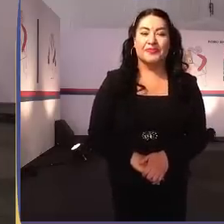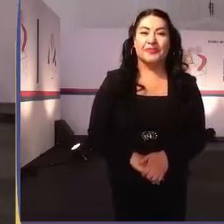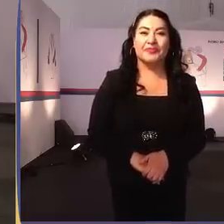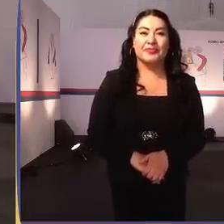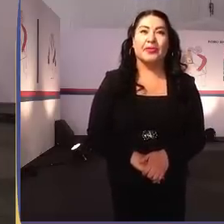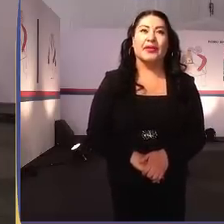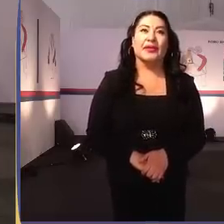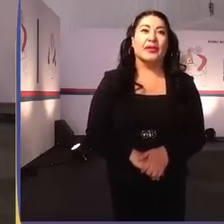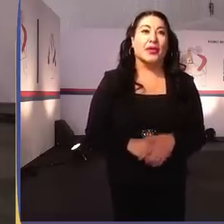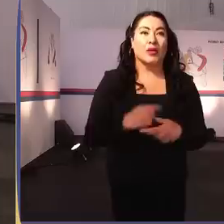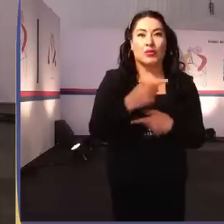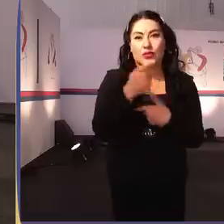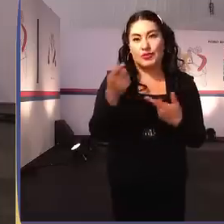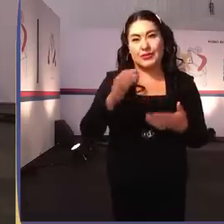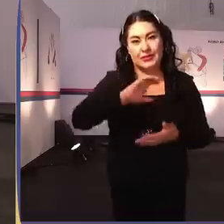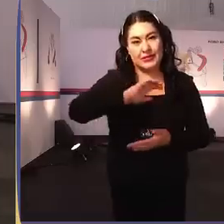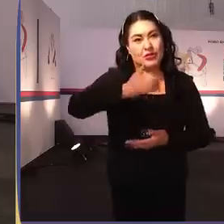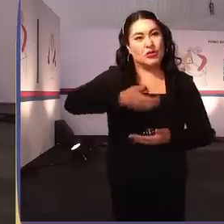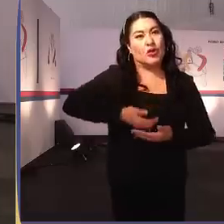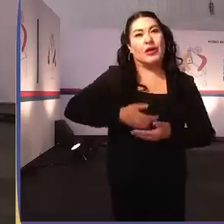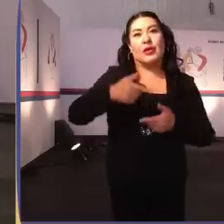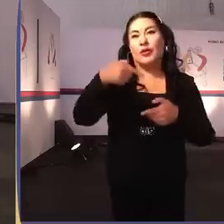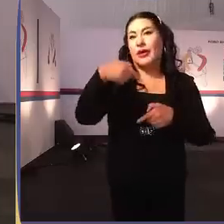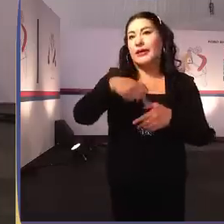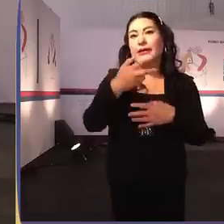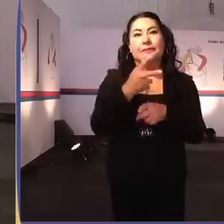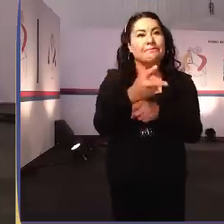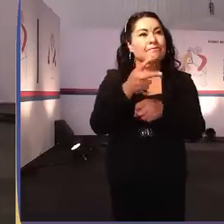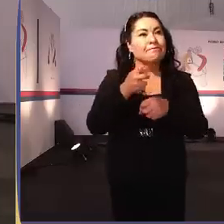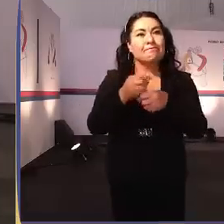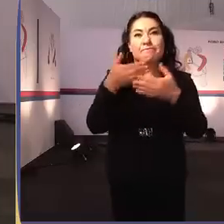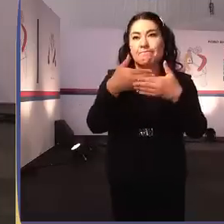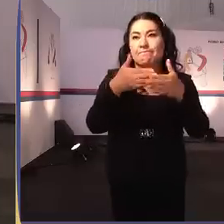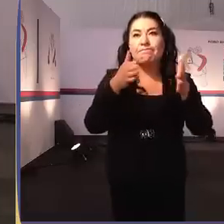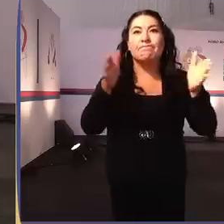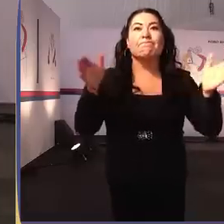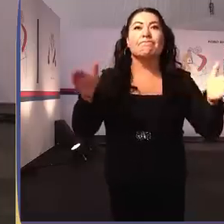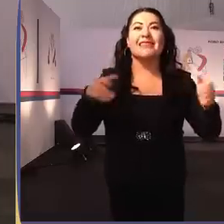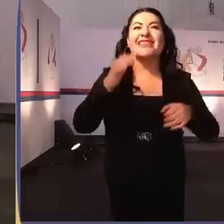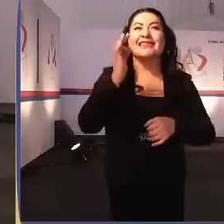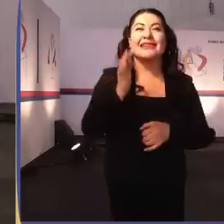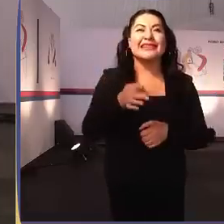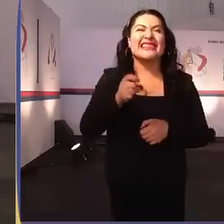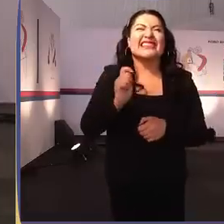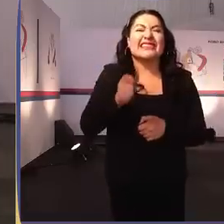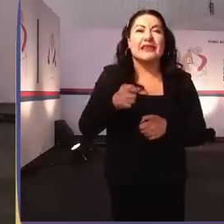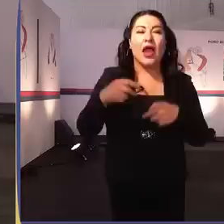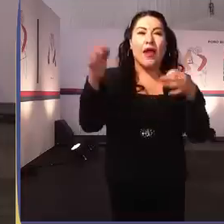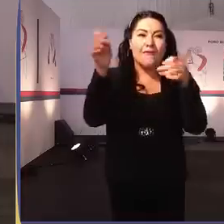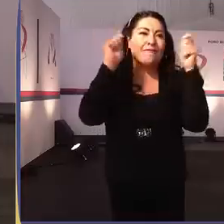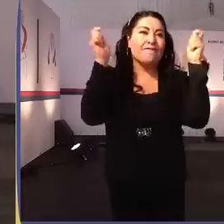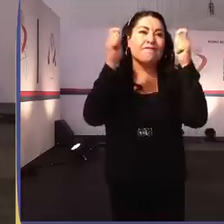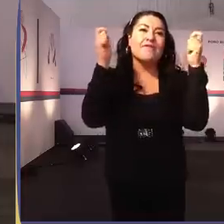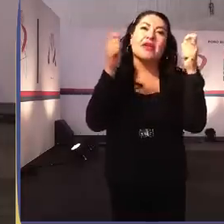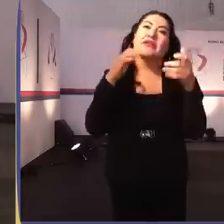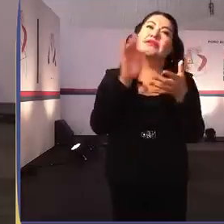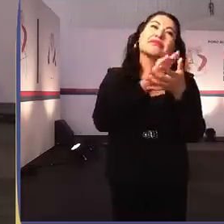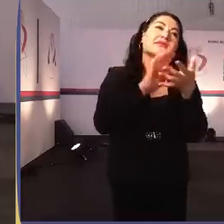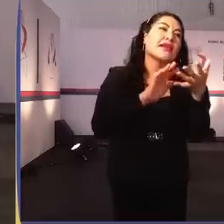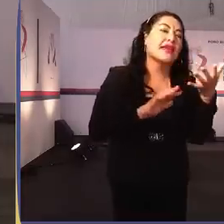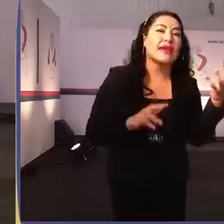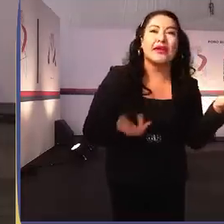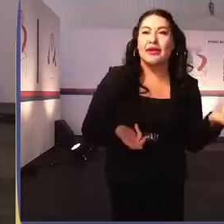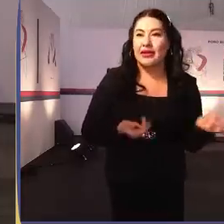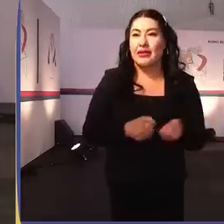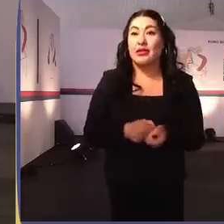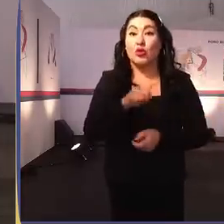La puerta está abierta, el Zócalo es esto, el Zócalo es una fiesta de la lectura. Ustedes no son clientes, ustedes